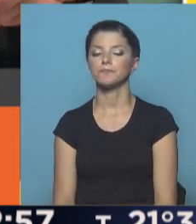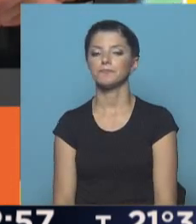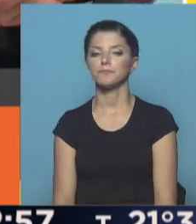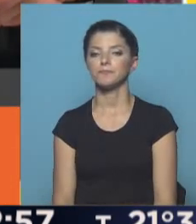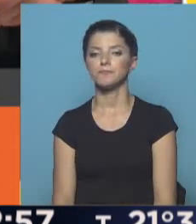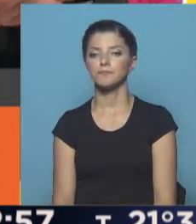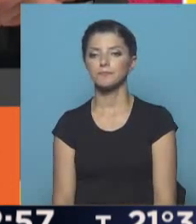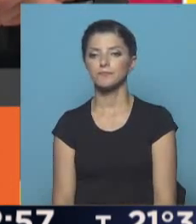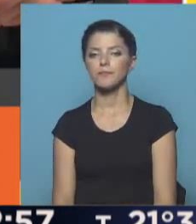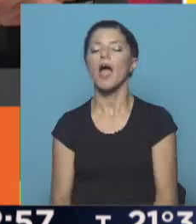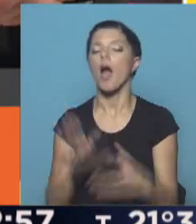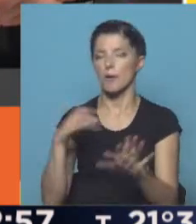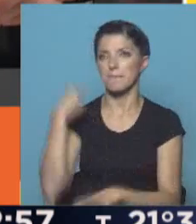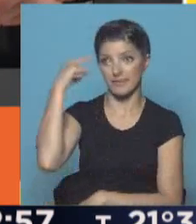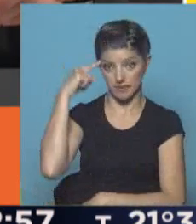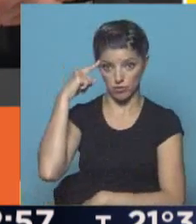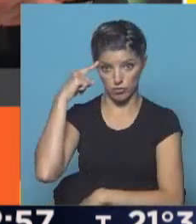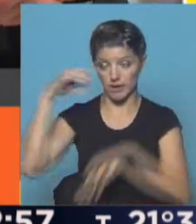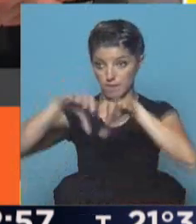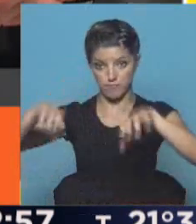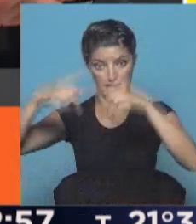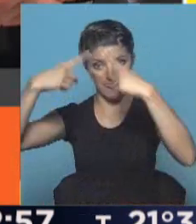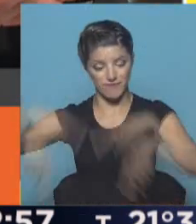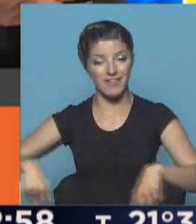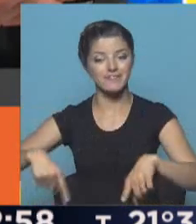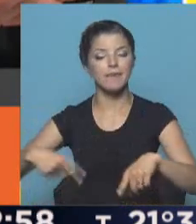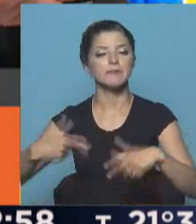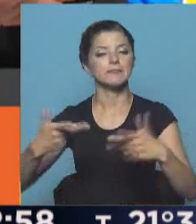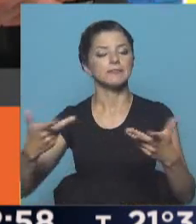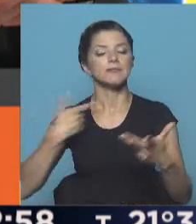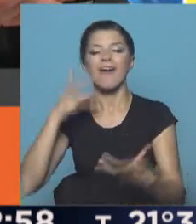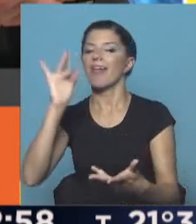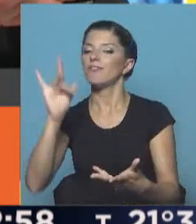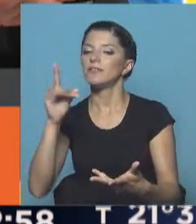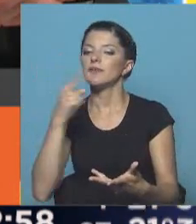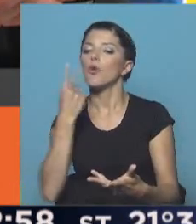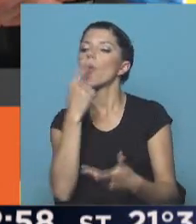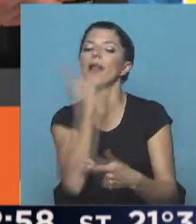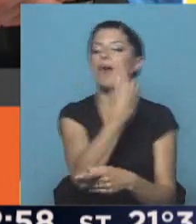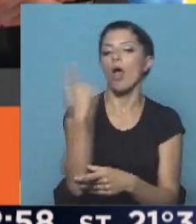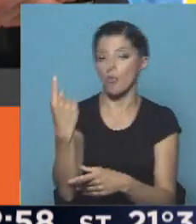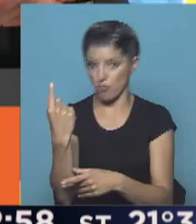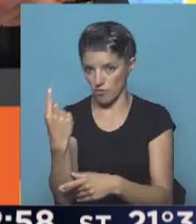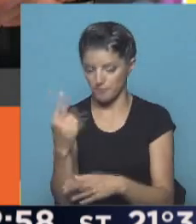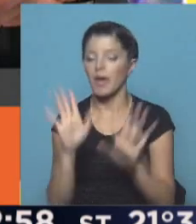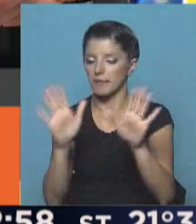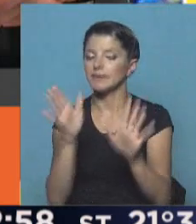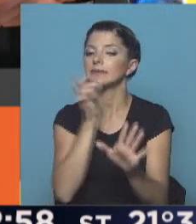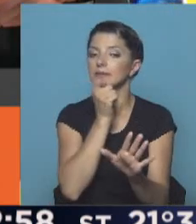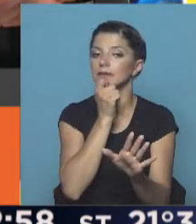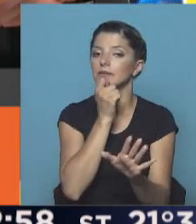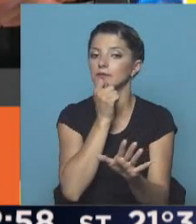teniendo en cuenta esta diferencia, es muy difícil calificar a unos o a otros, porque si, a ver, vamos, bueno,